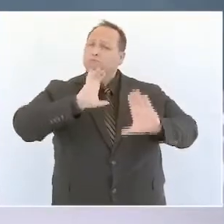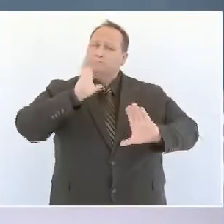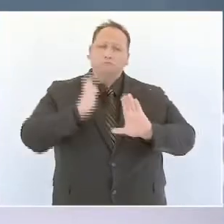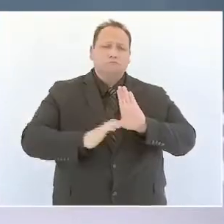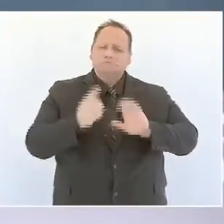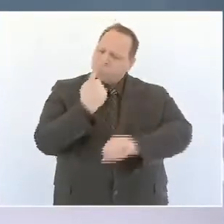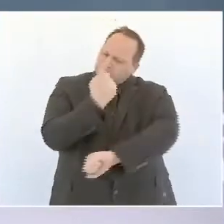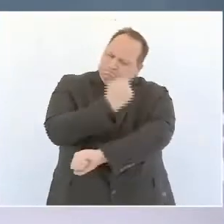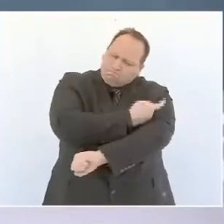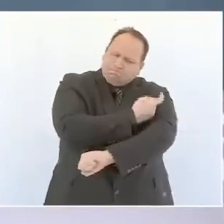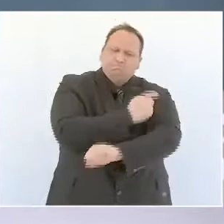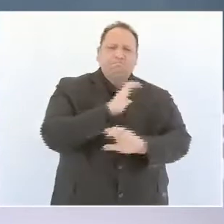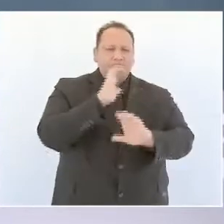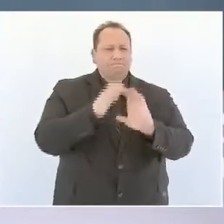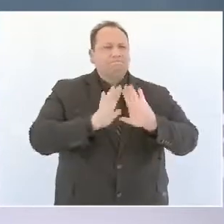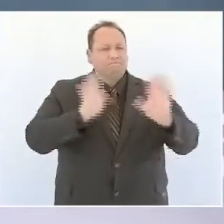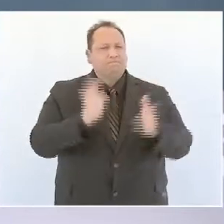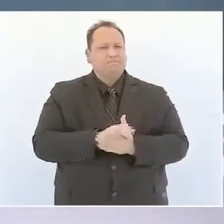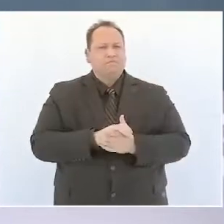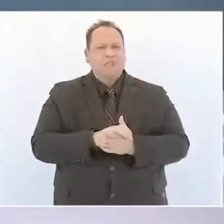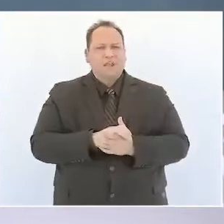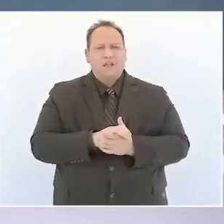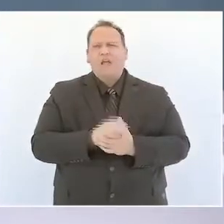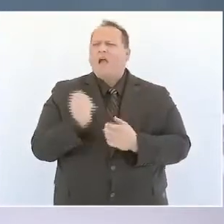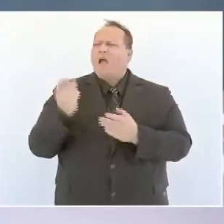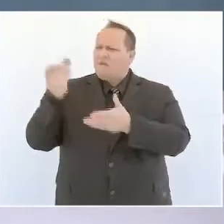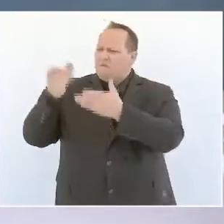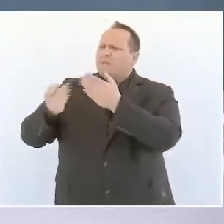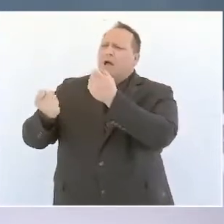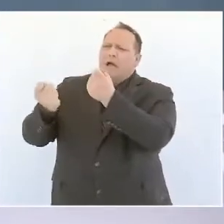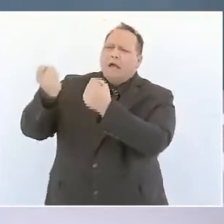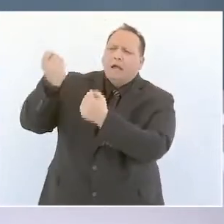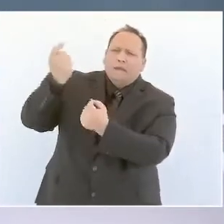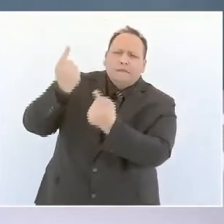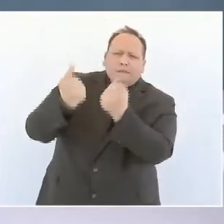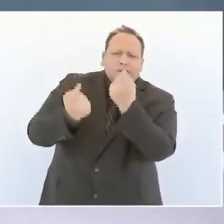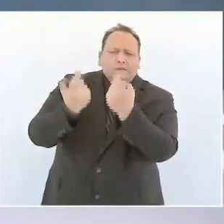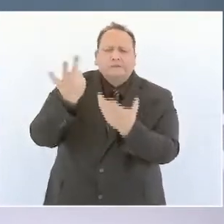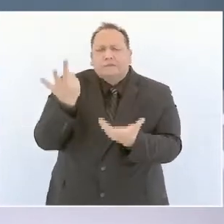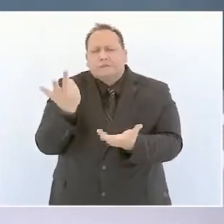terminó de vacunar. Quedan algunos remisos